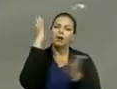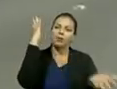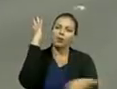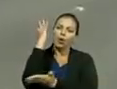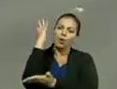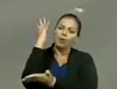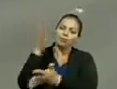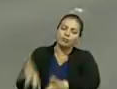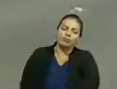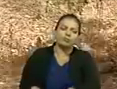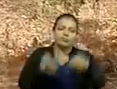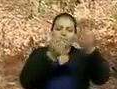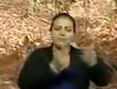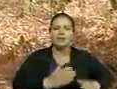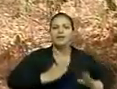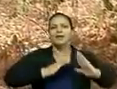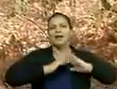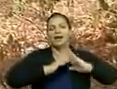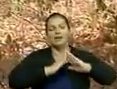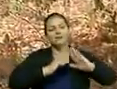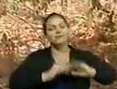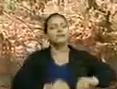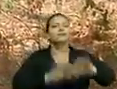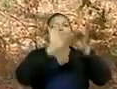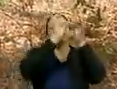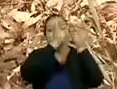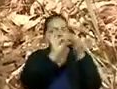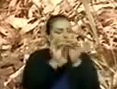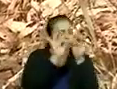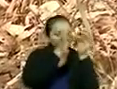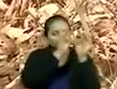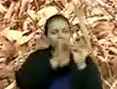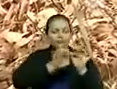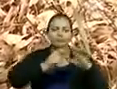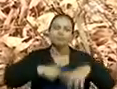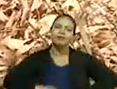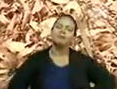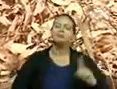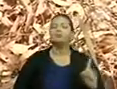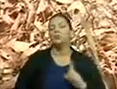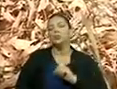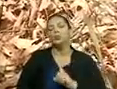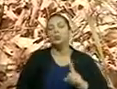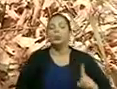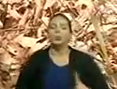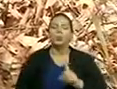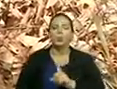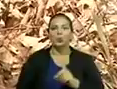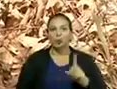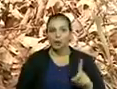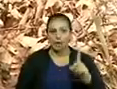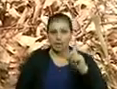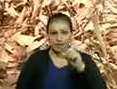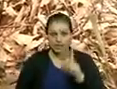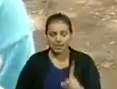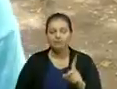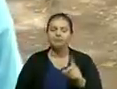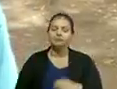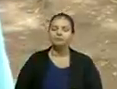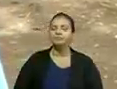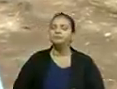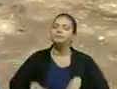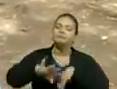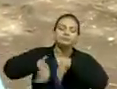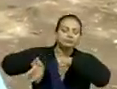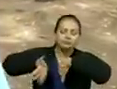Narcisa de Jesús. Pero el hallazgo trazó su impavidez. Buscaba una rama para un arbolito de Navidad y justo me